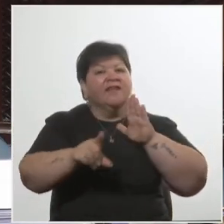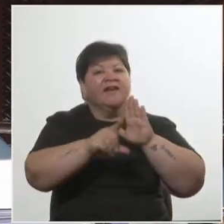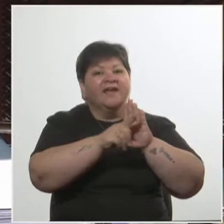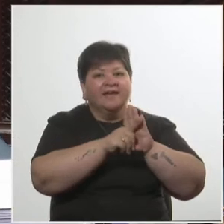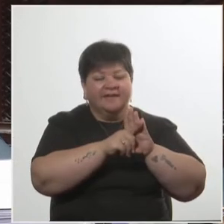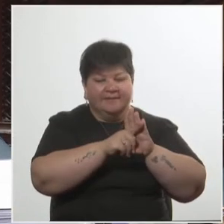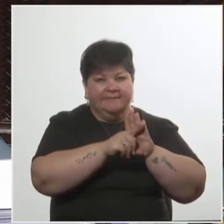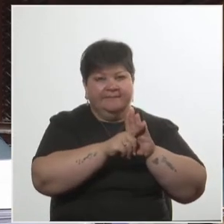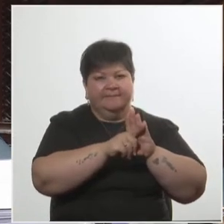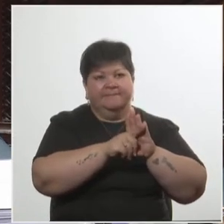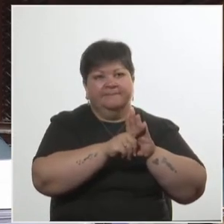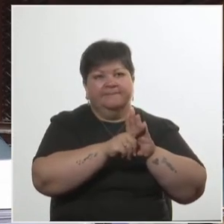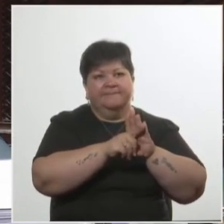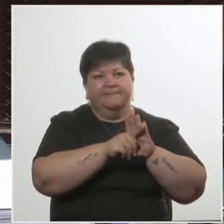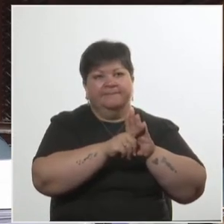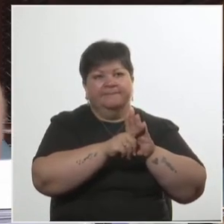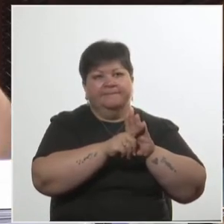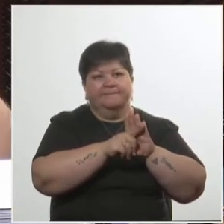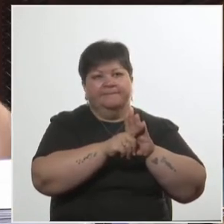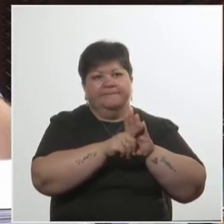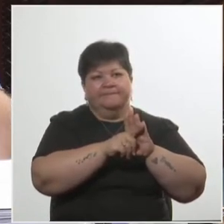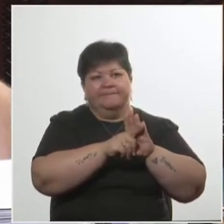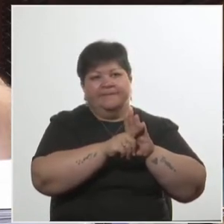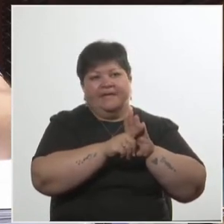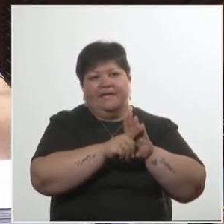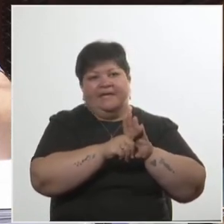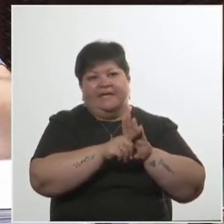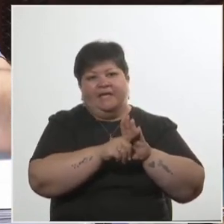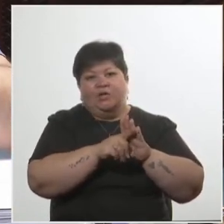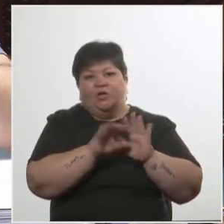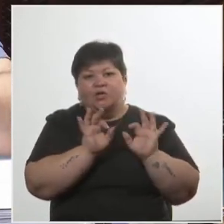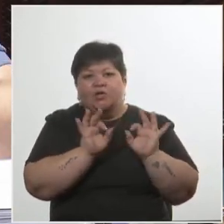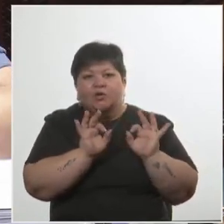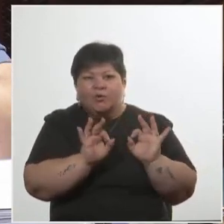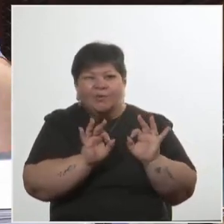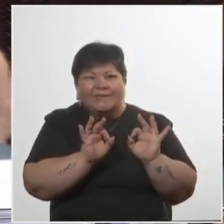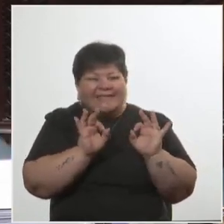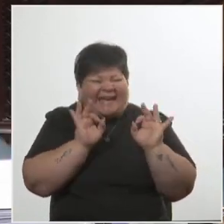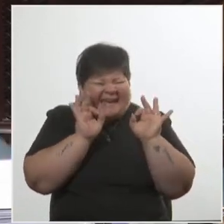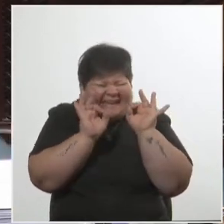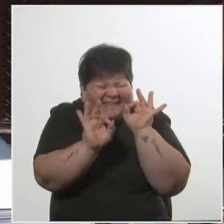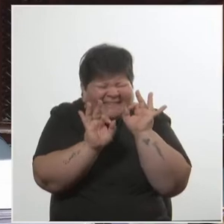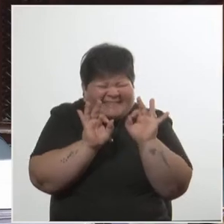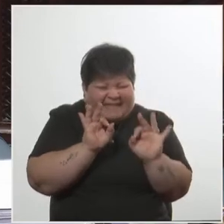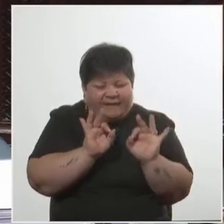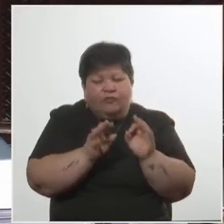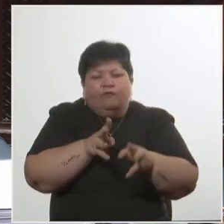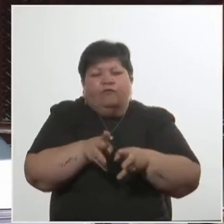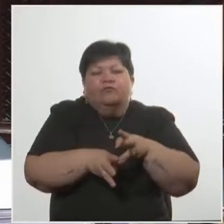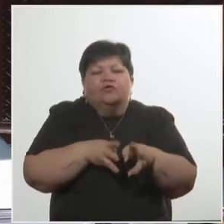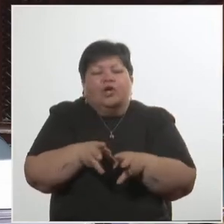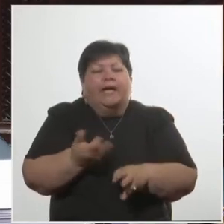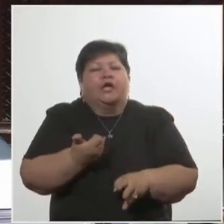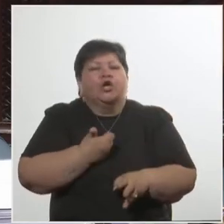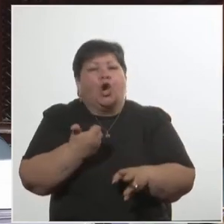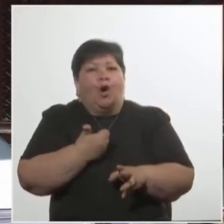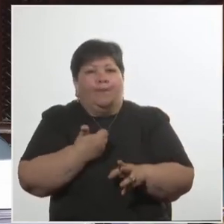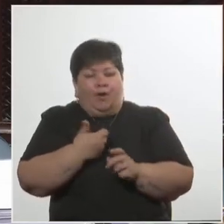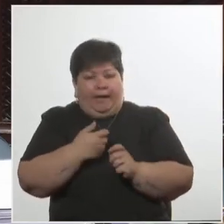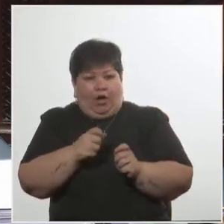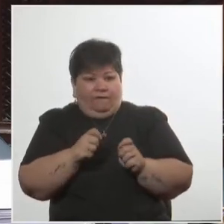que no no a texto Expreso Cómo va a funcionar esa reconversión